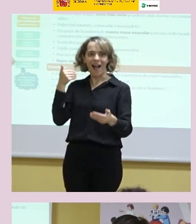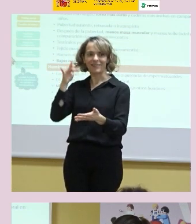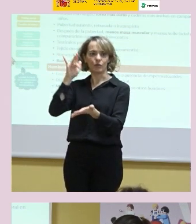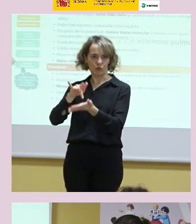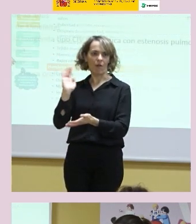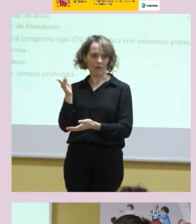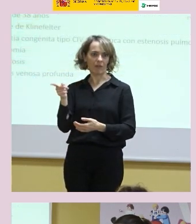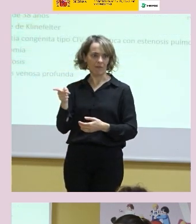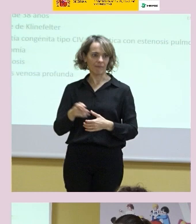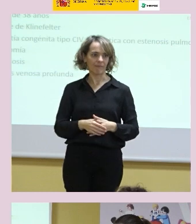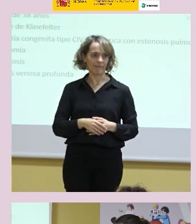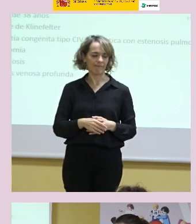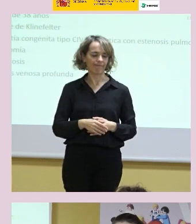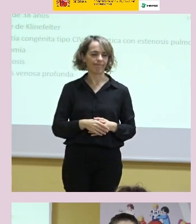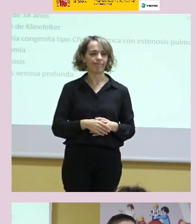cuenta.